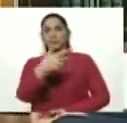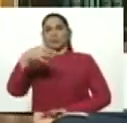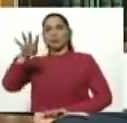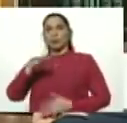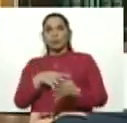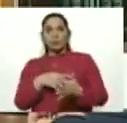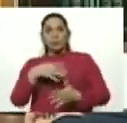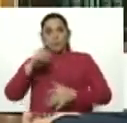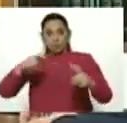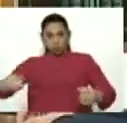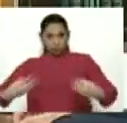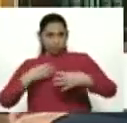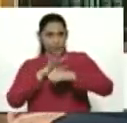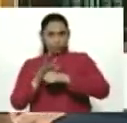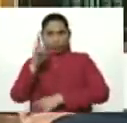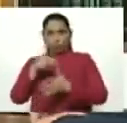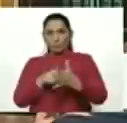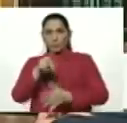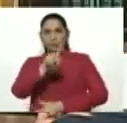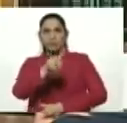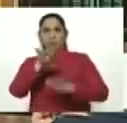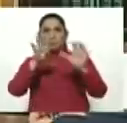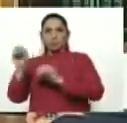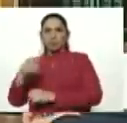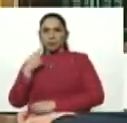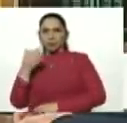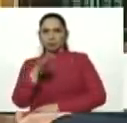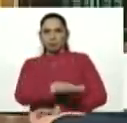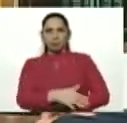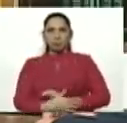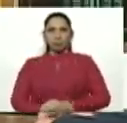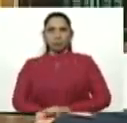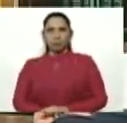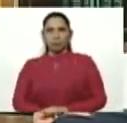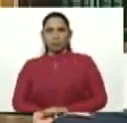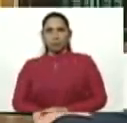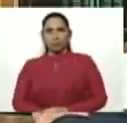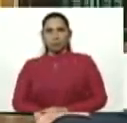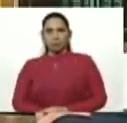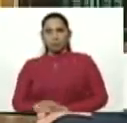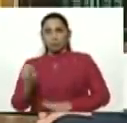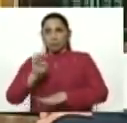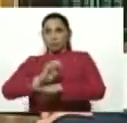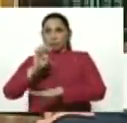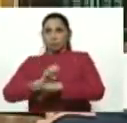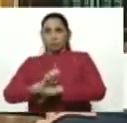134.000 casos, 2.190 fallecidos. Ecuador,